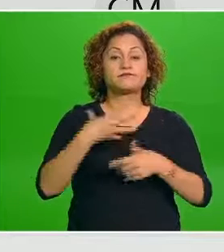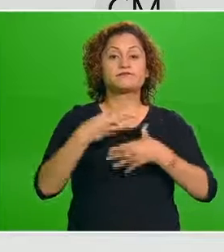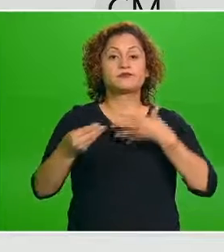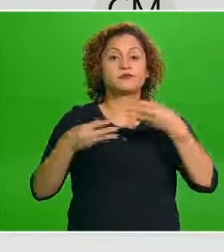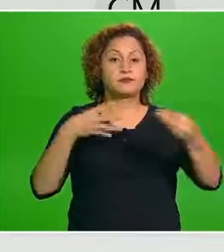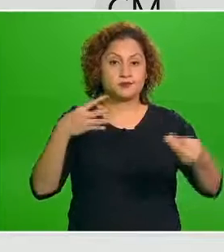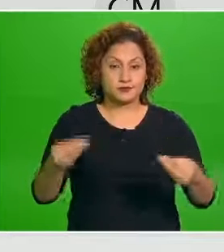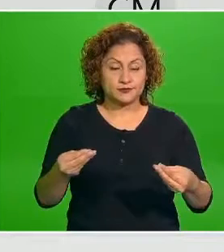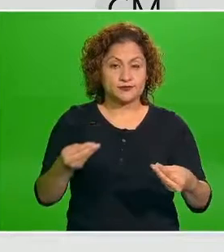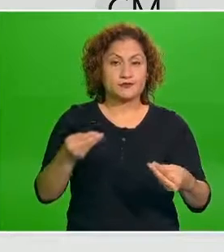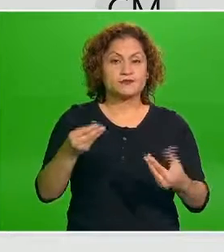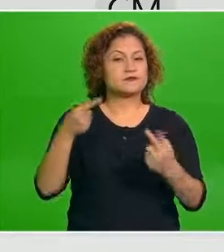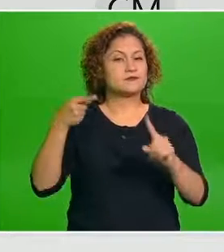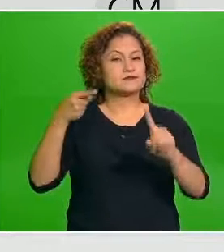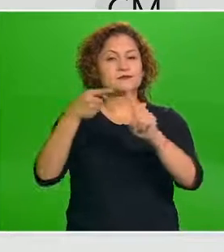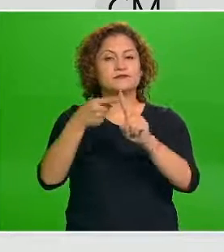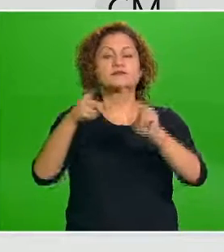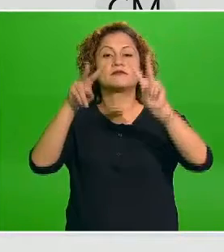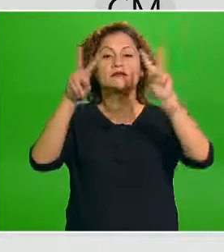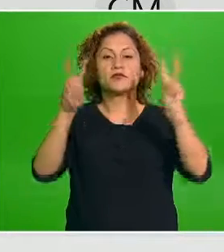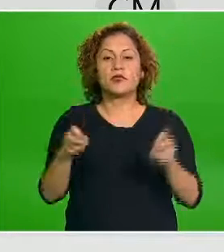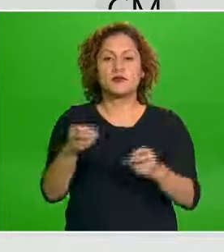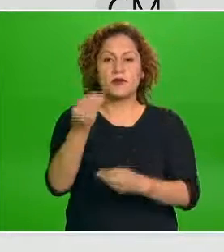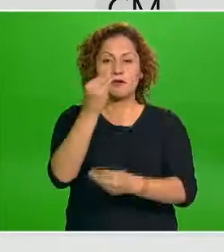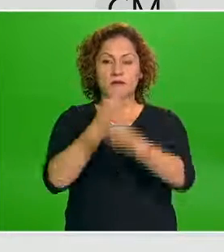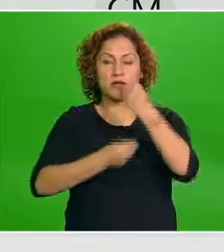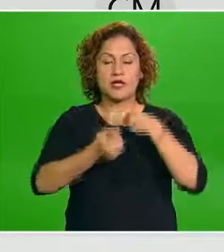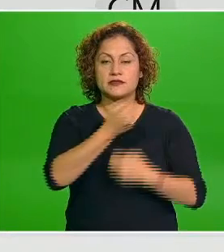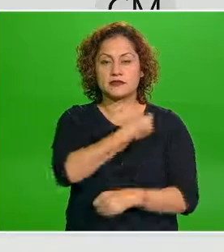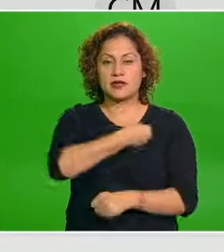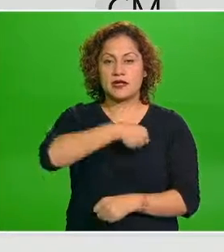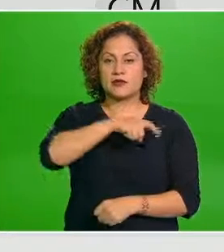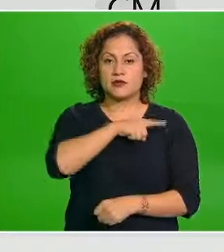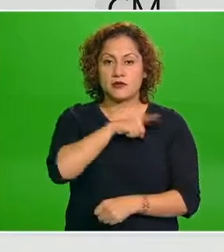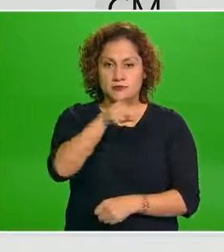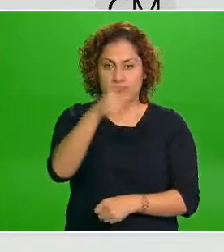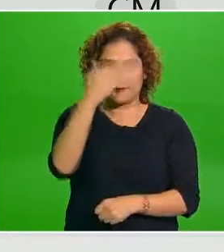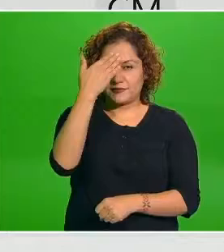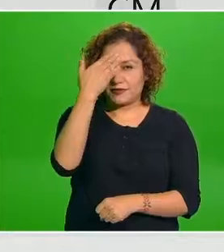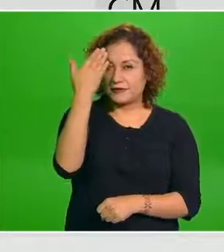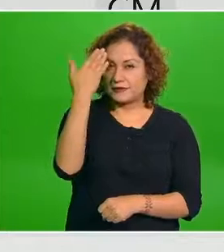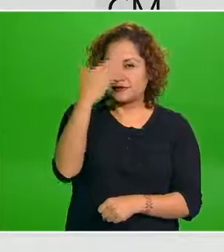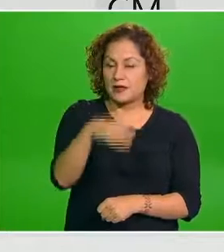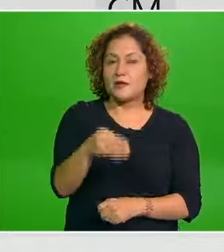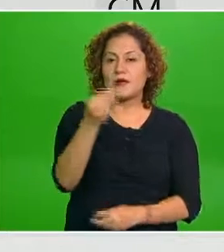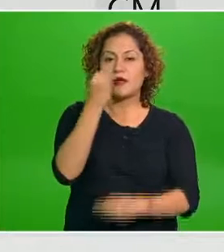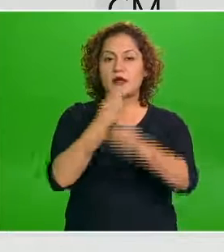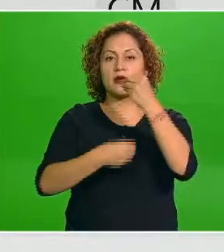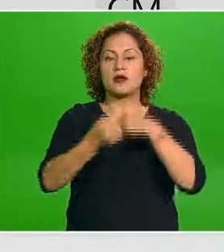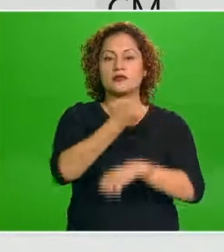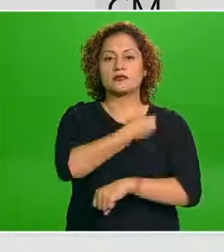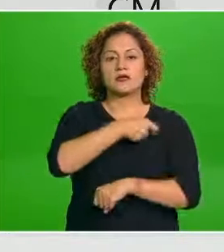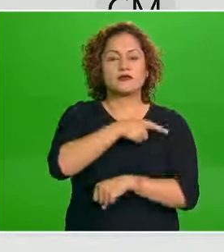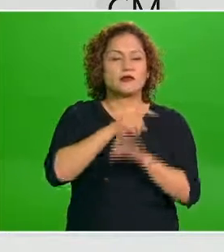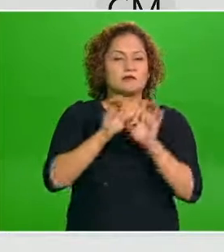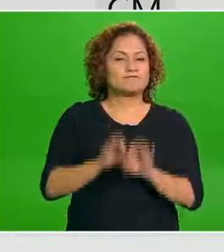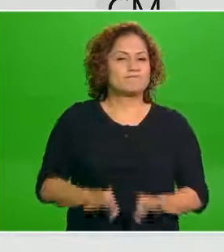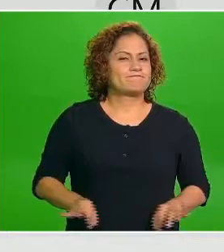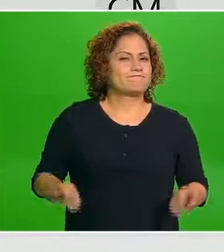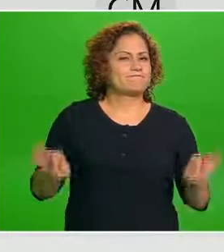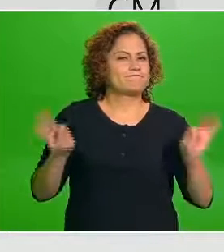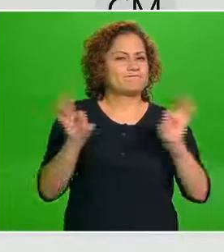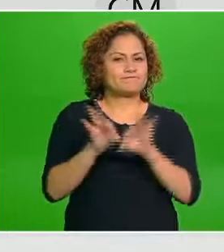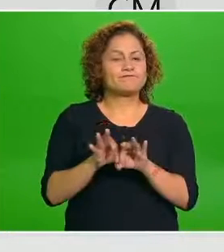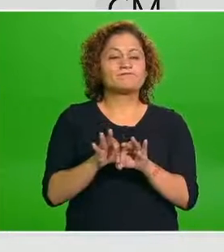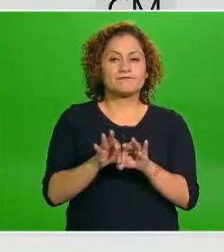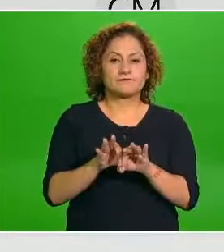COVID-19, que tiene que ver con la alimentación saludable. Recordemos que la alimentación saludable es sumamente importante, no solo